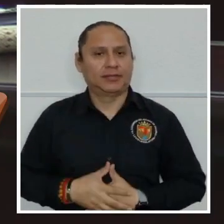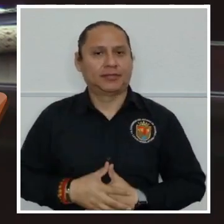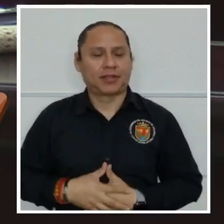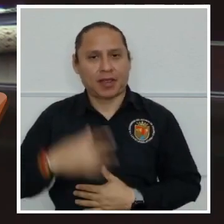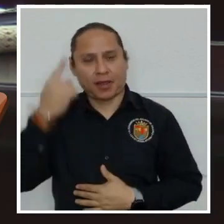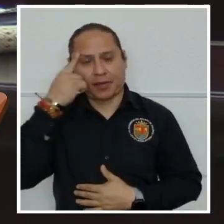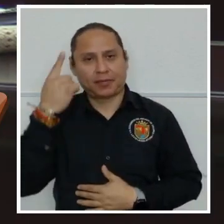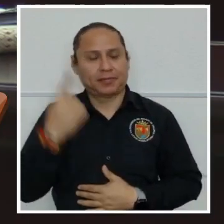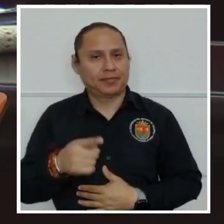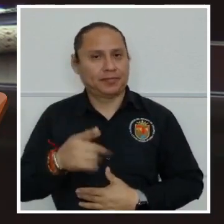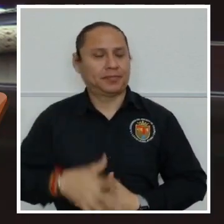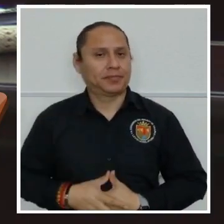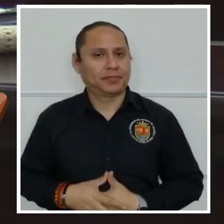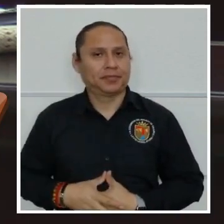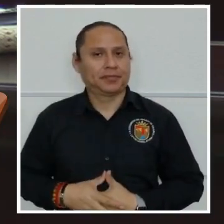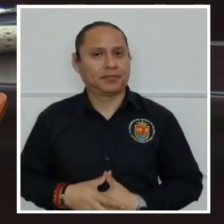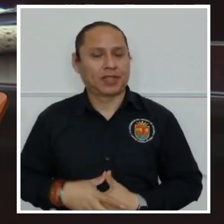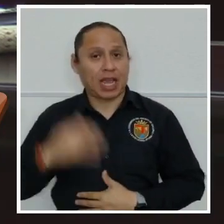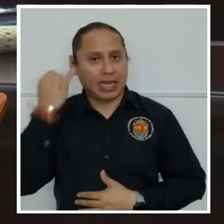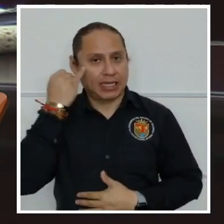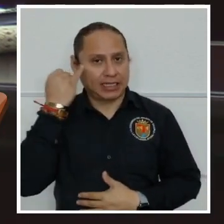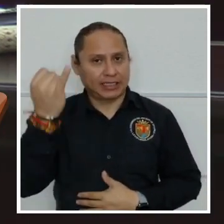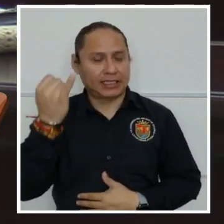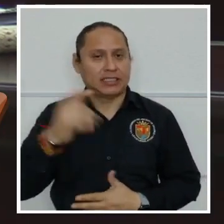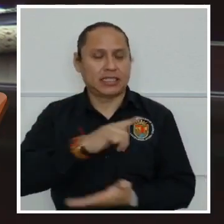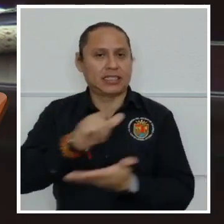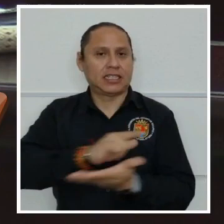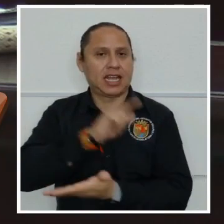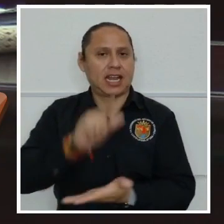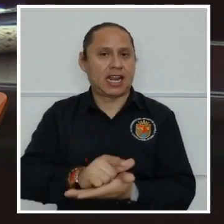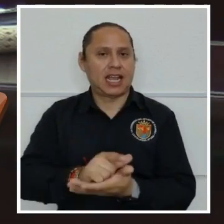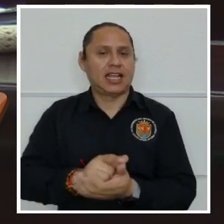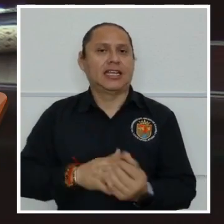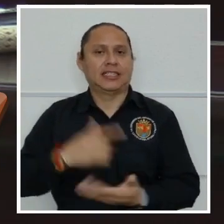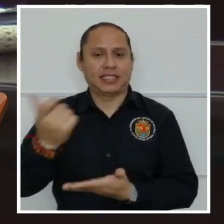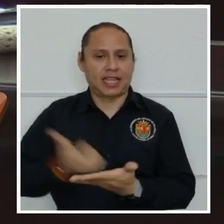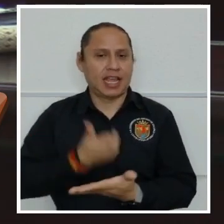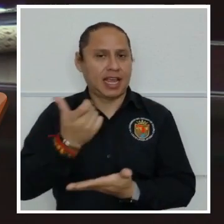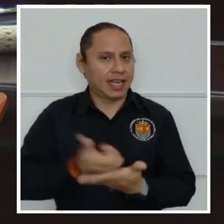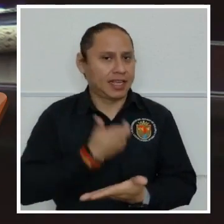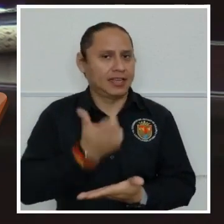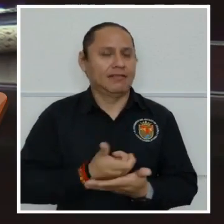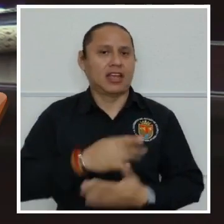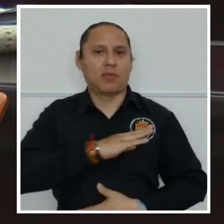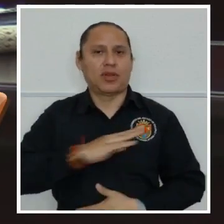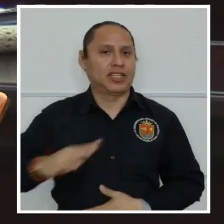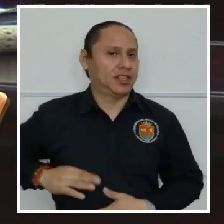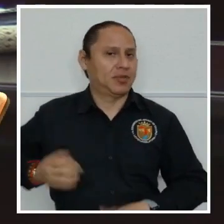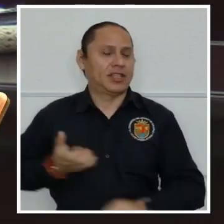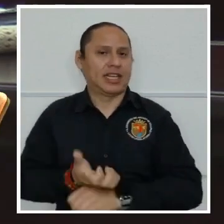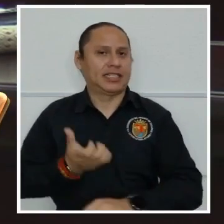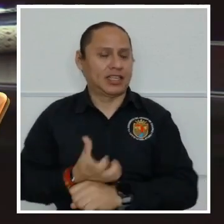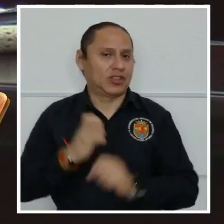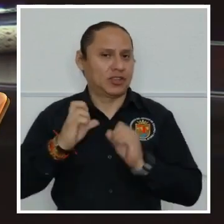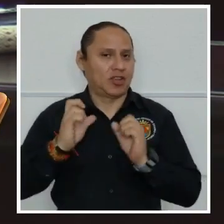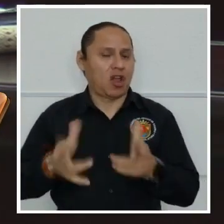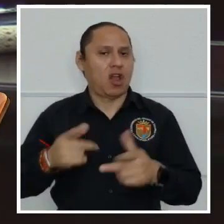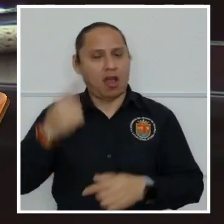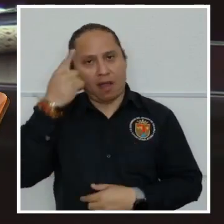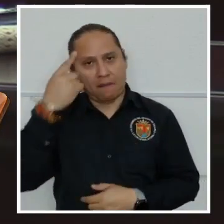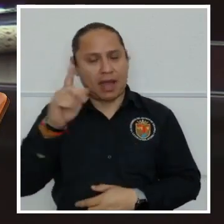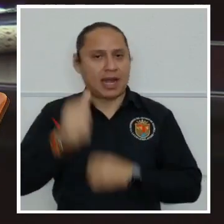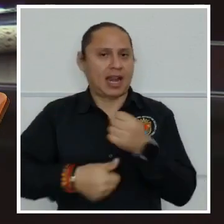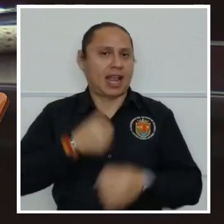dictamen sobre la iniciativa de leyes de ingreso para los municipios del Estado de Chiapas para el